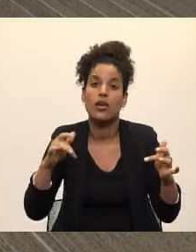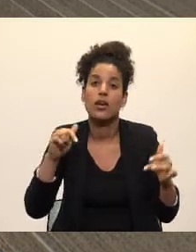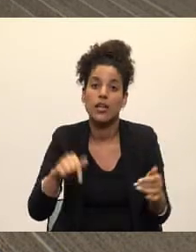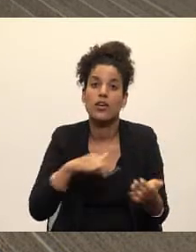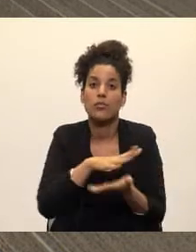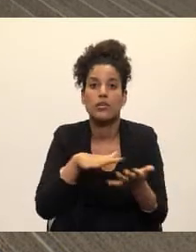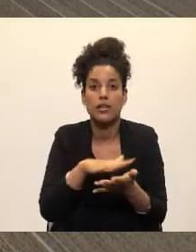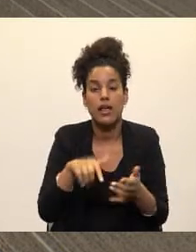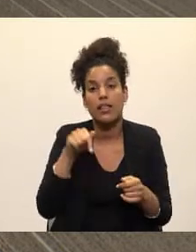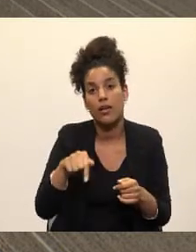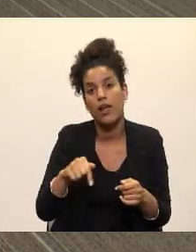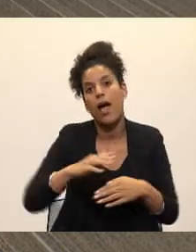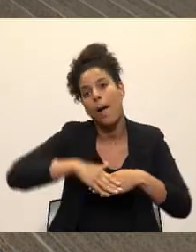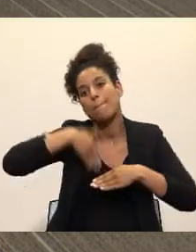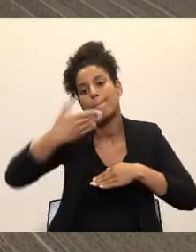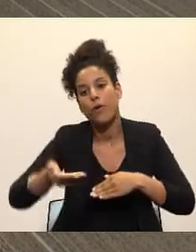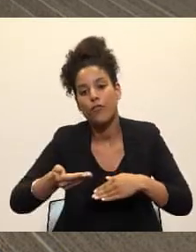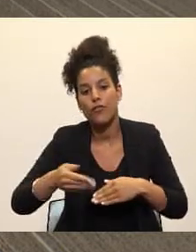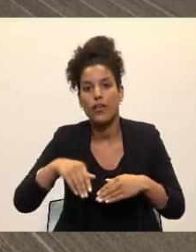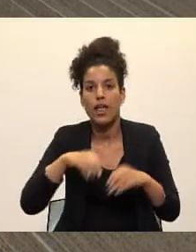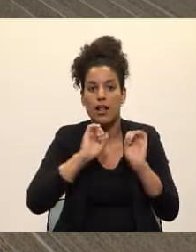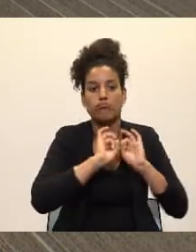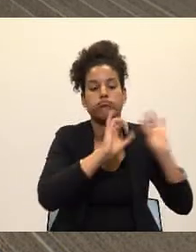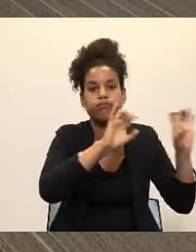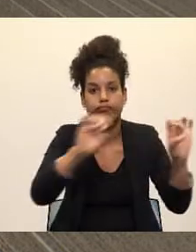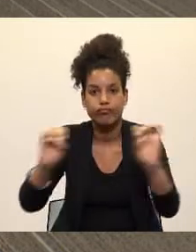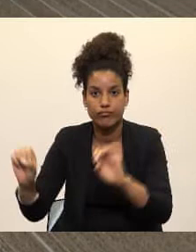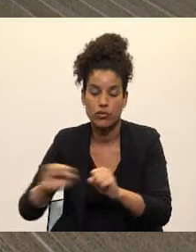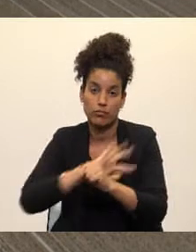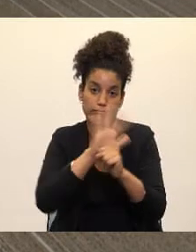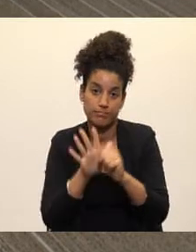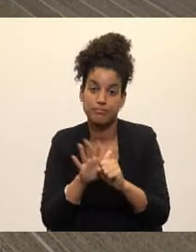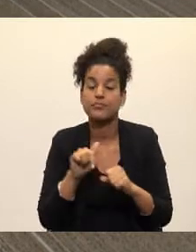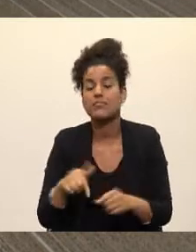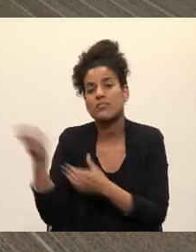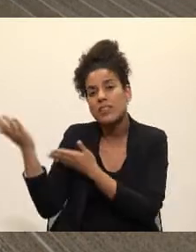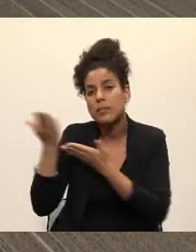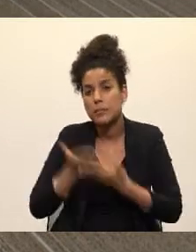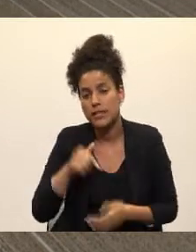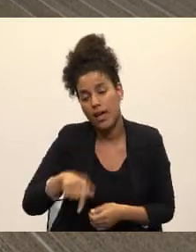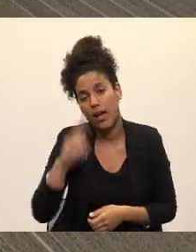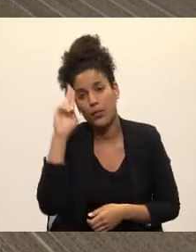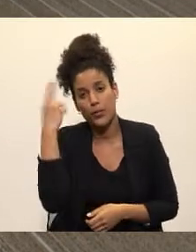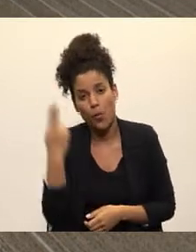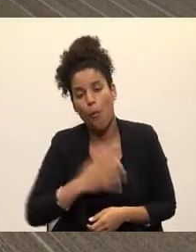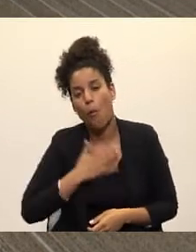común post-pandemia. Es un placer tenerte con nosotros en Uruguay. Bienvenida.